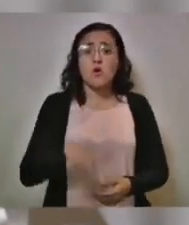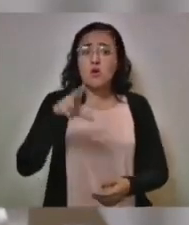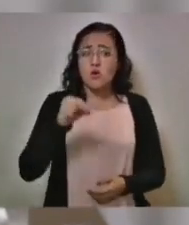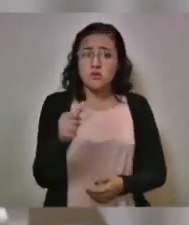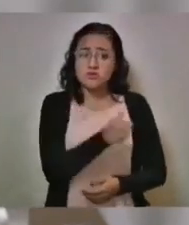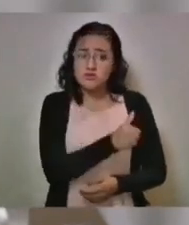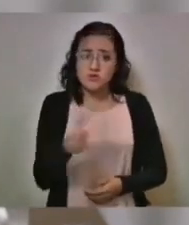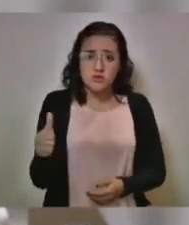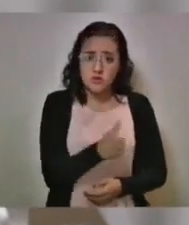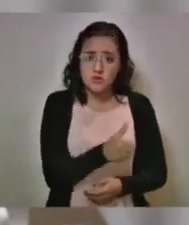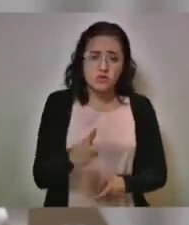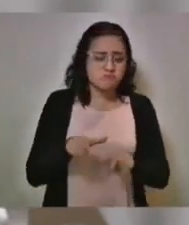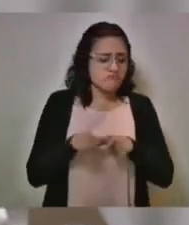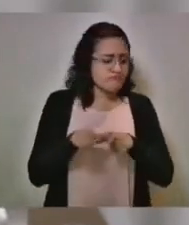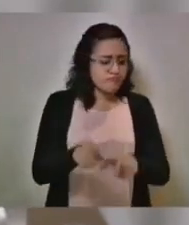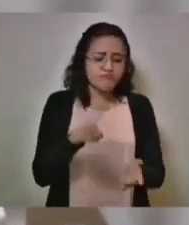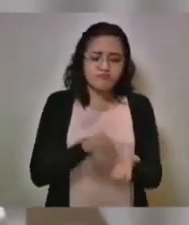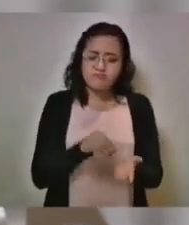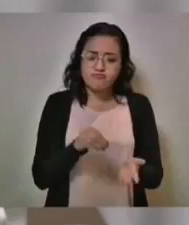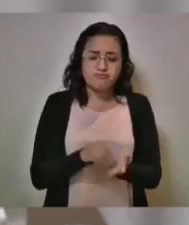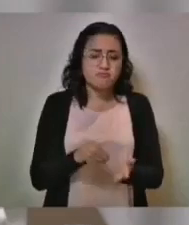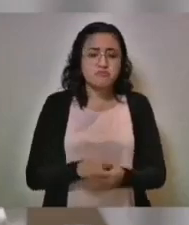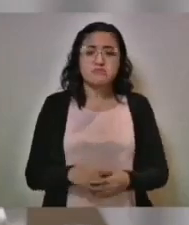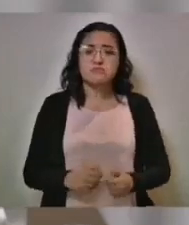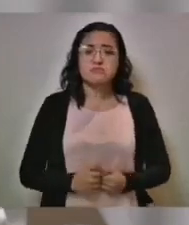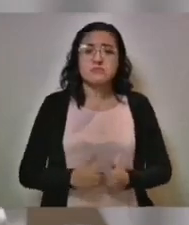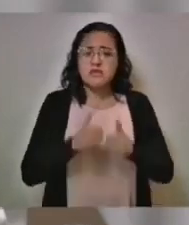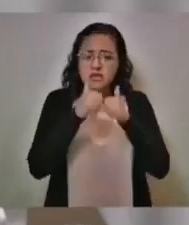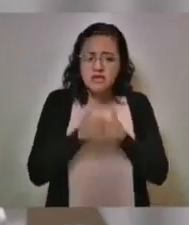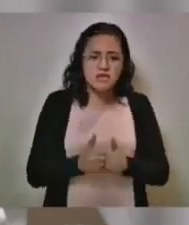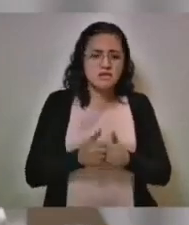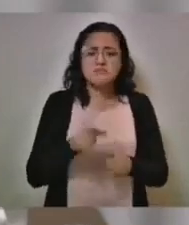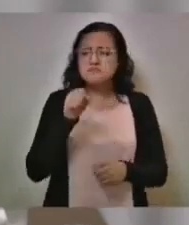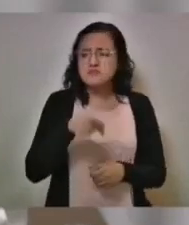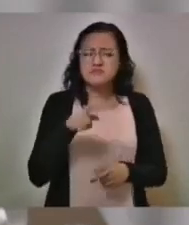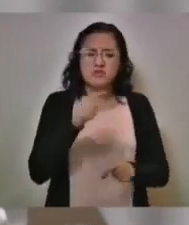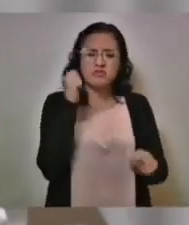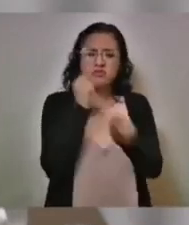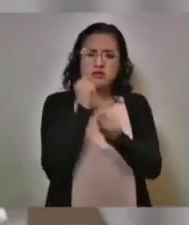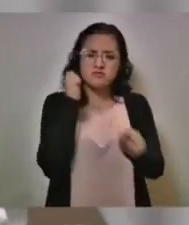Circula. Se queda la regulación en el transporte